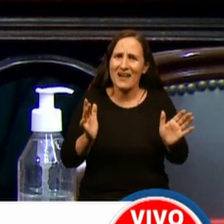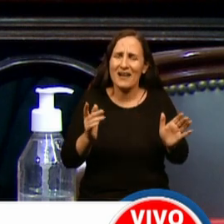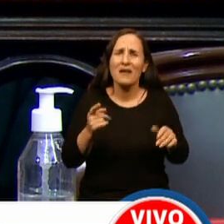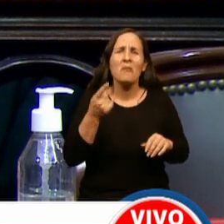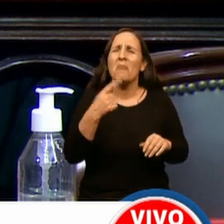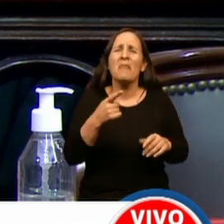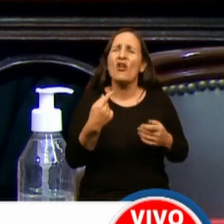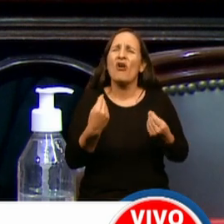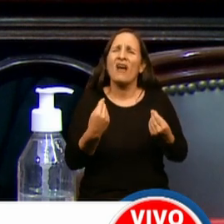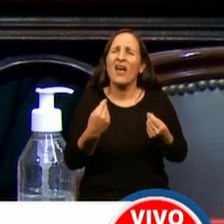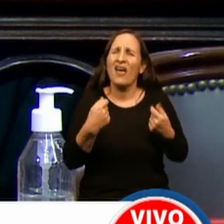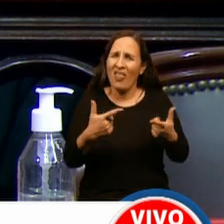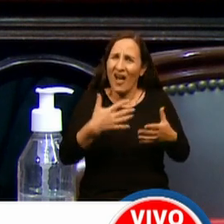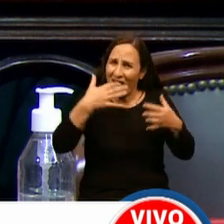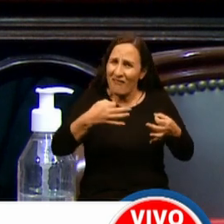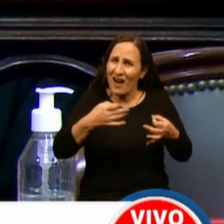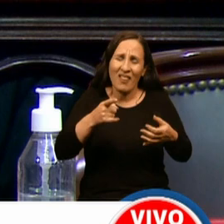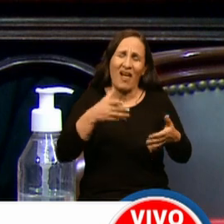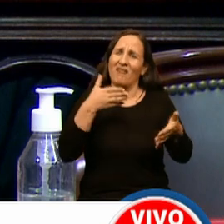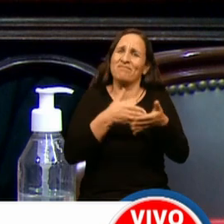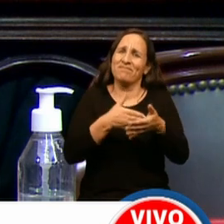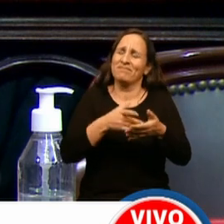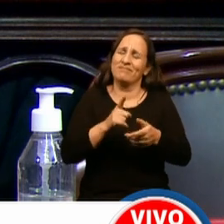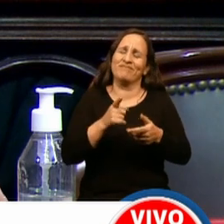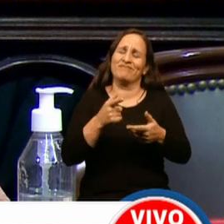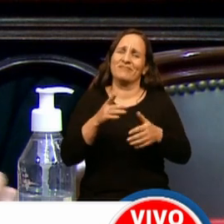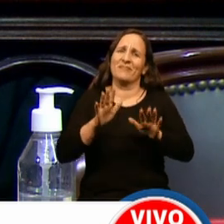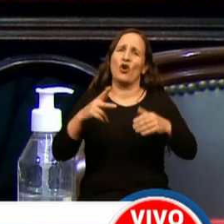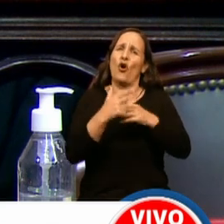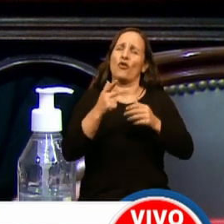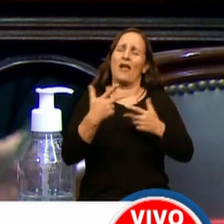único que estamos haciendo es cercenando los muchas gracias